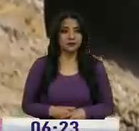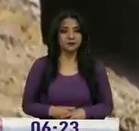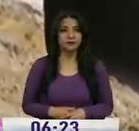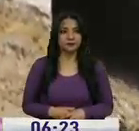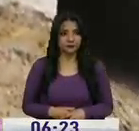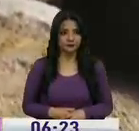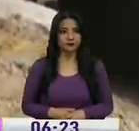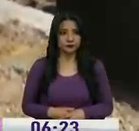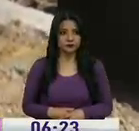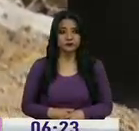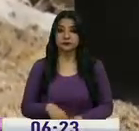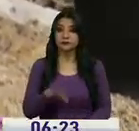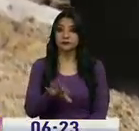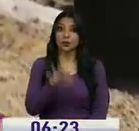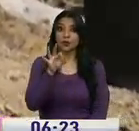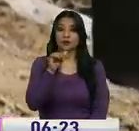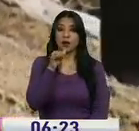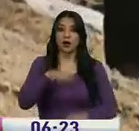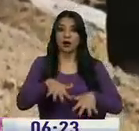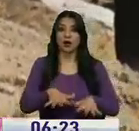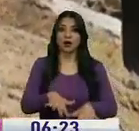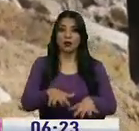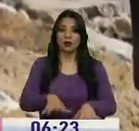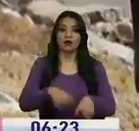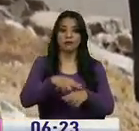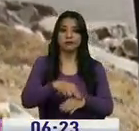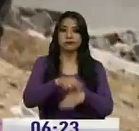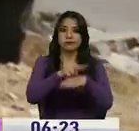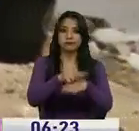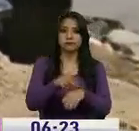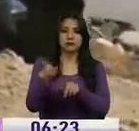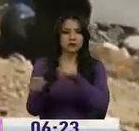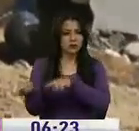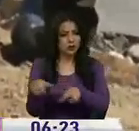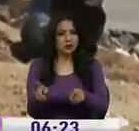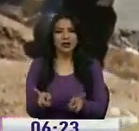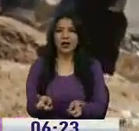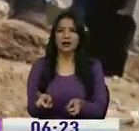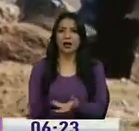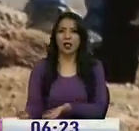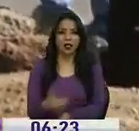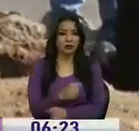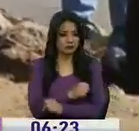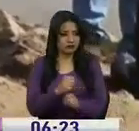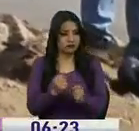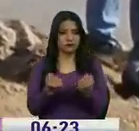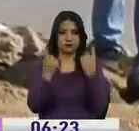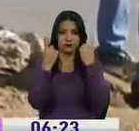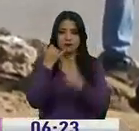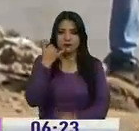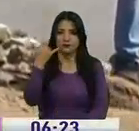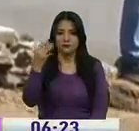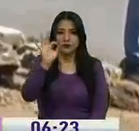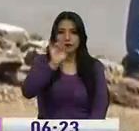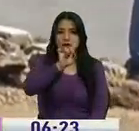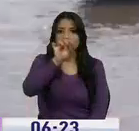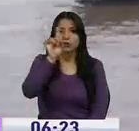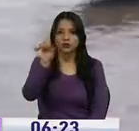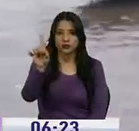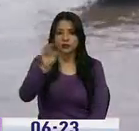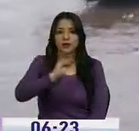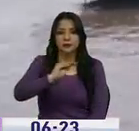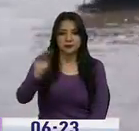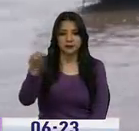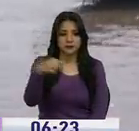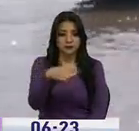Apareció flotando y los cangrejeros se alarmaron. Enseguida dieron aviso al EQ911 para notificar que un